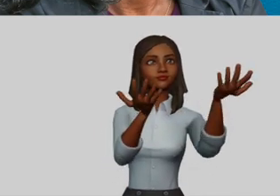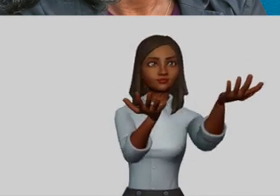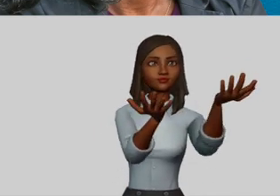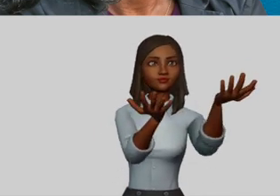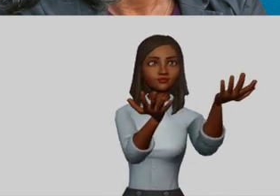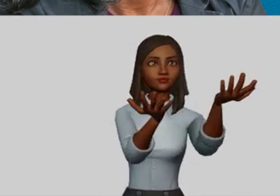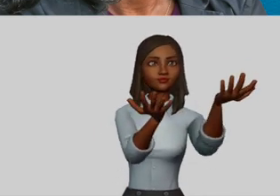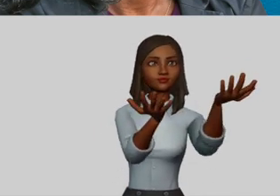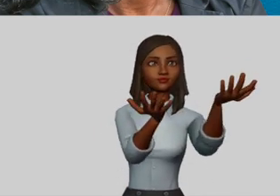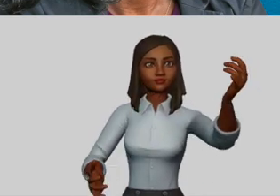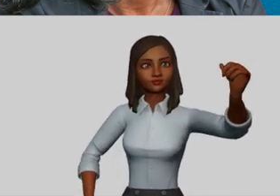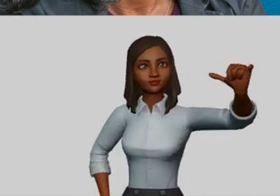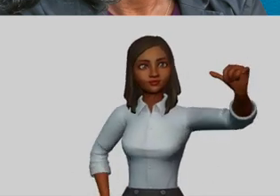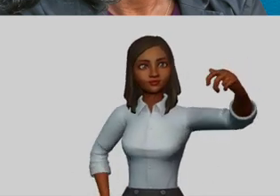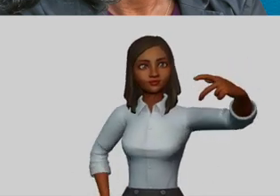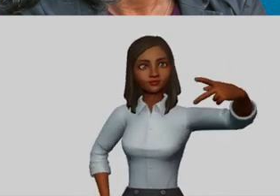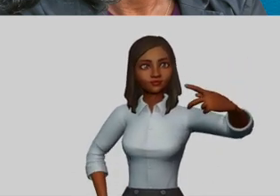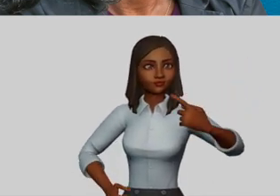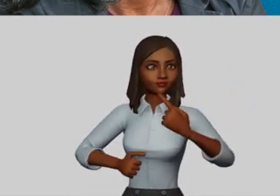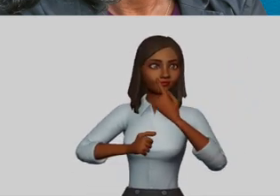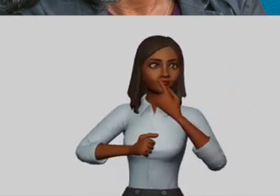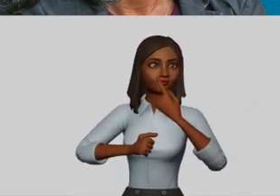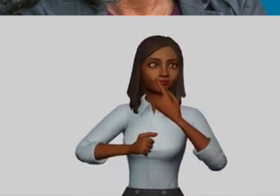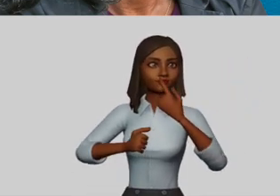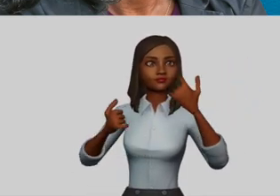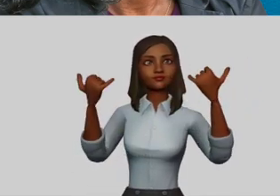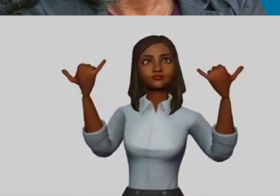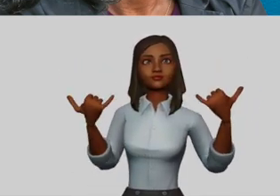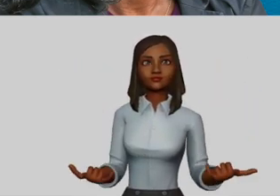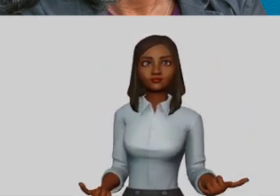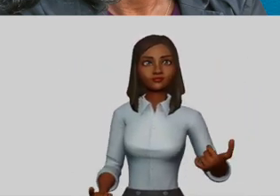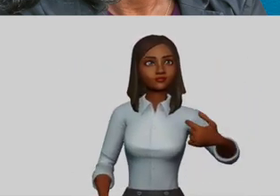Señores. Un libro que recomiendes.